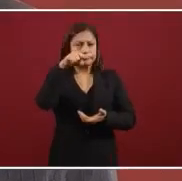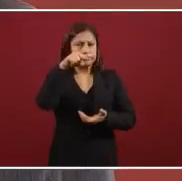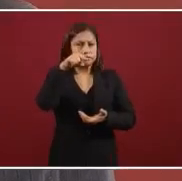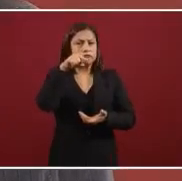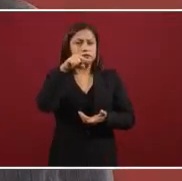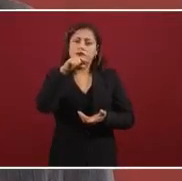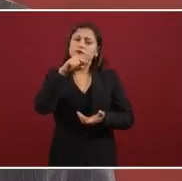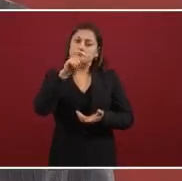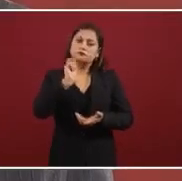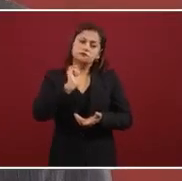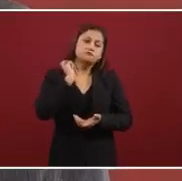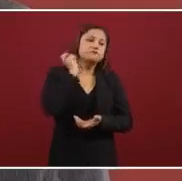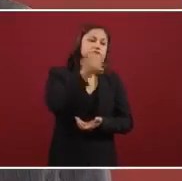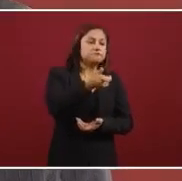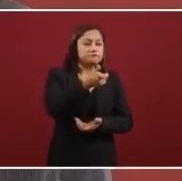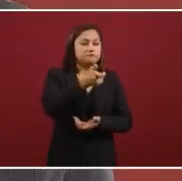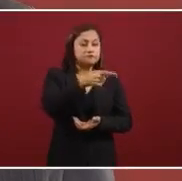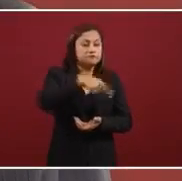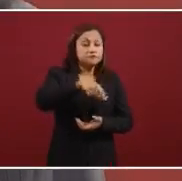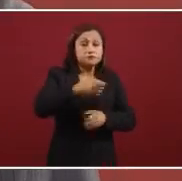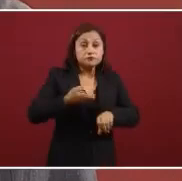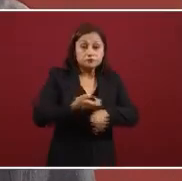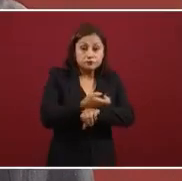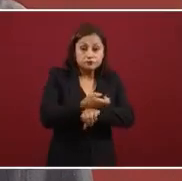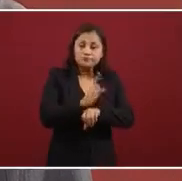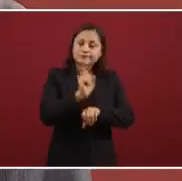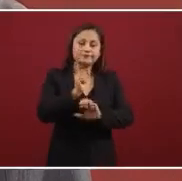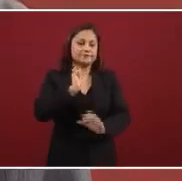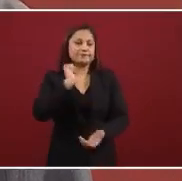manera directa a los beneficiarios.